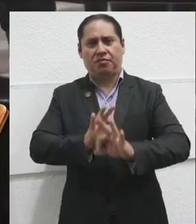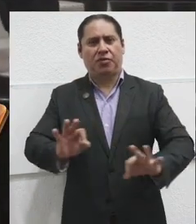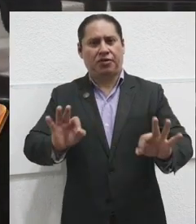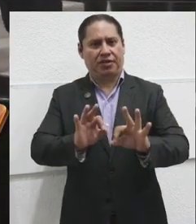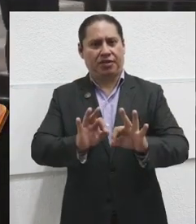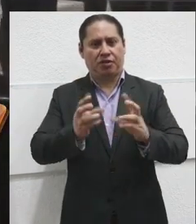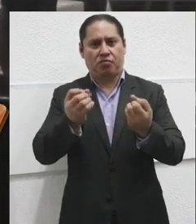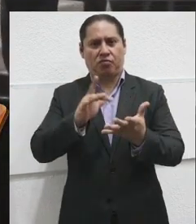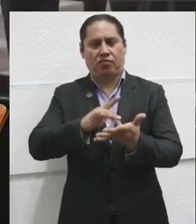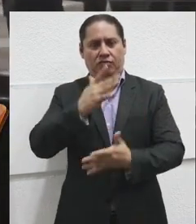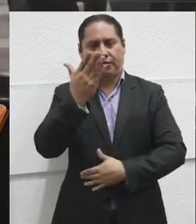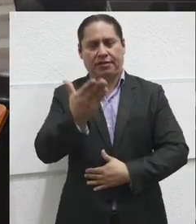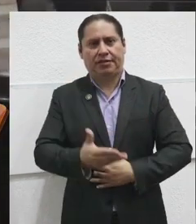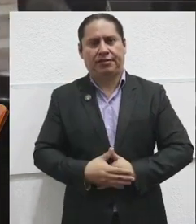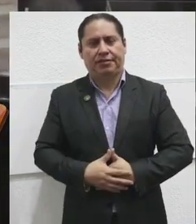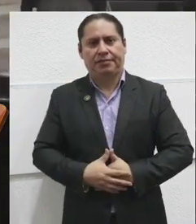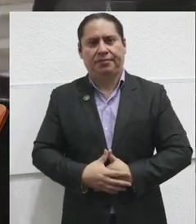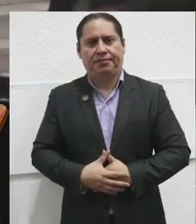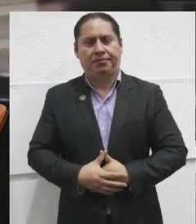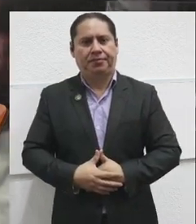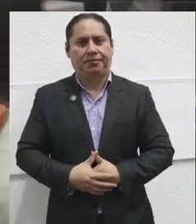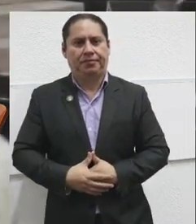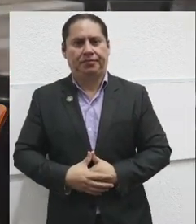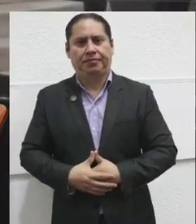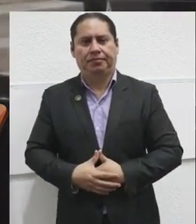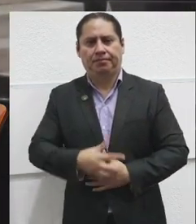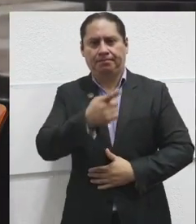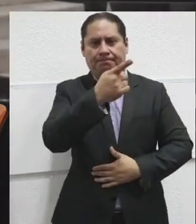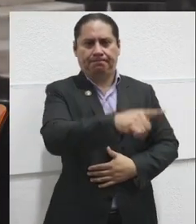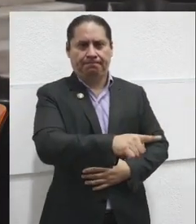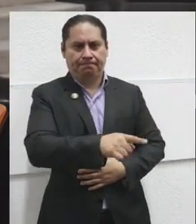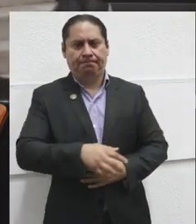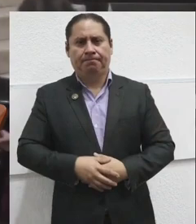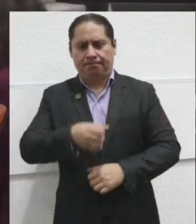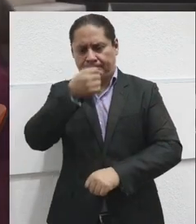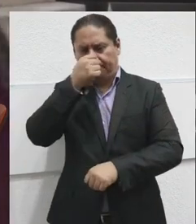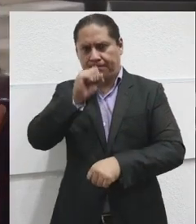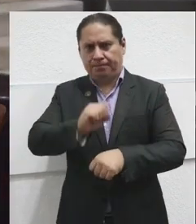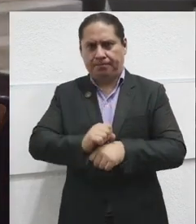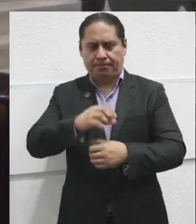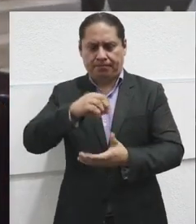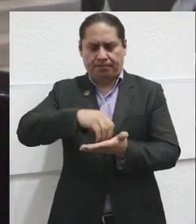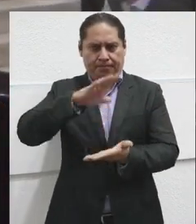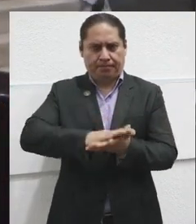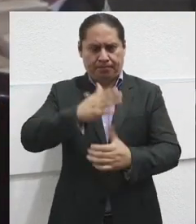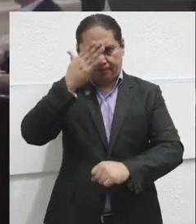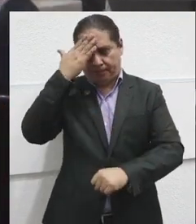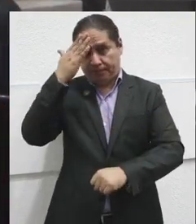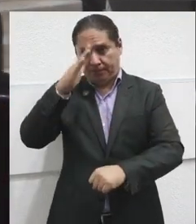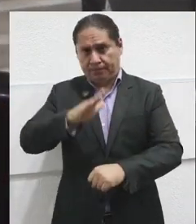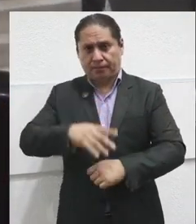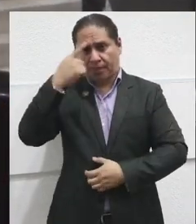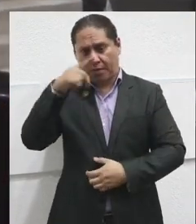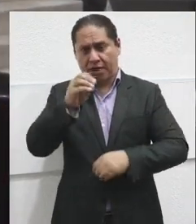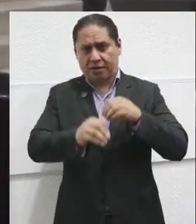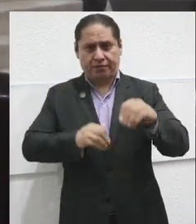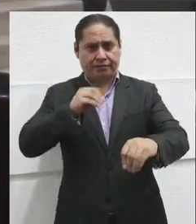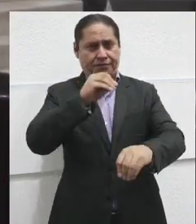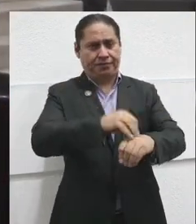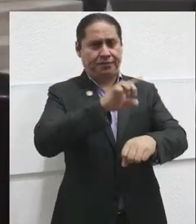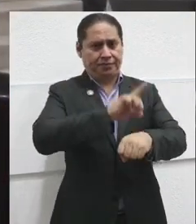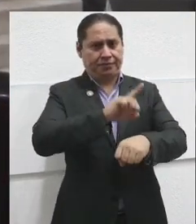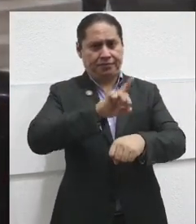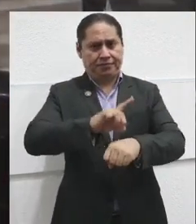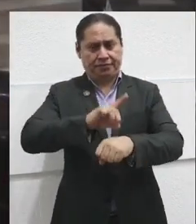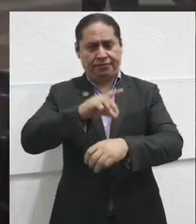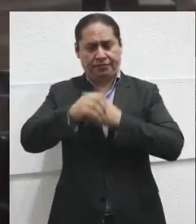Es cuanto, Presidenta. Se instruye a la Secretaría a tomar nota de lo aquí expuesto para que se incluya en el diario